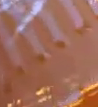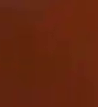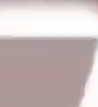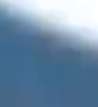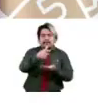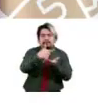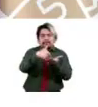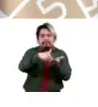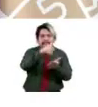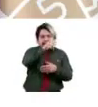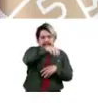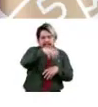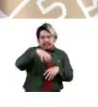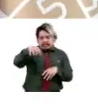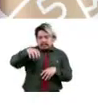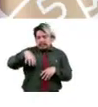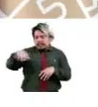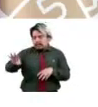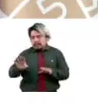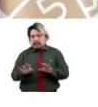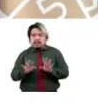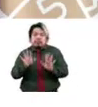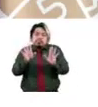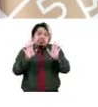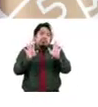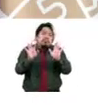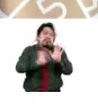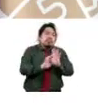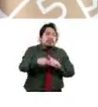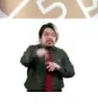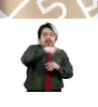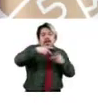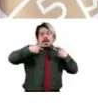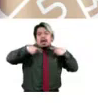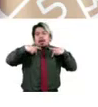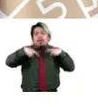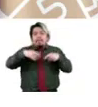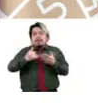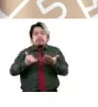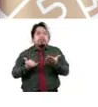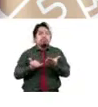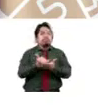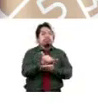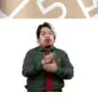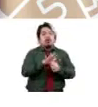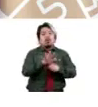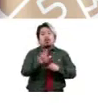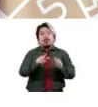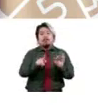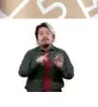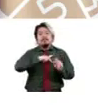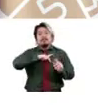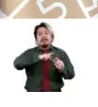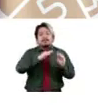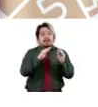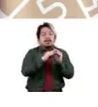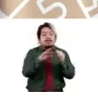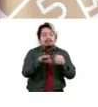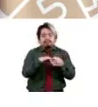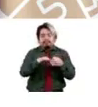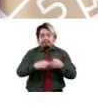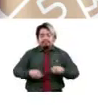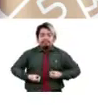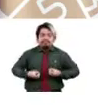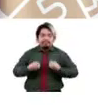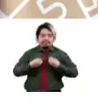Por otra parte, el gobierno de la Ciudad de México anunció que del 19 al 27 de mayo se vacunará contra COVID-19 a los menores de